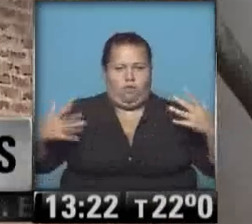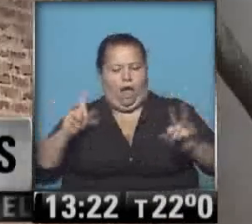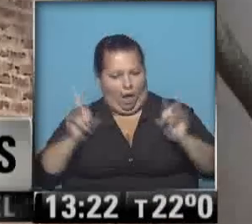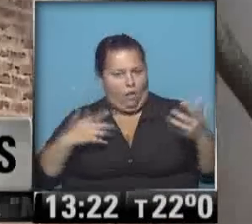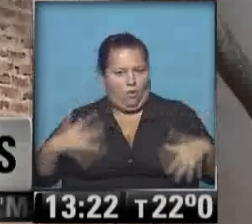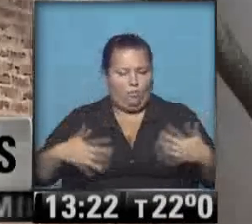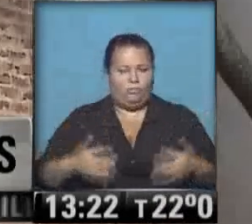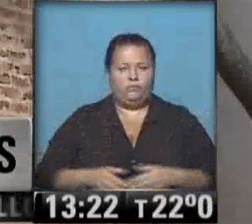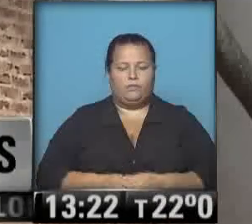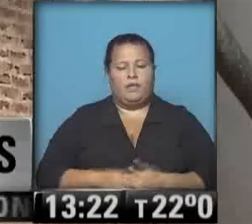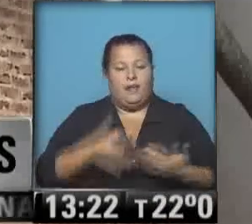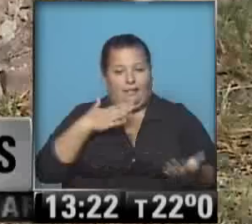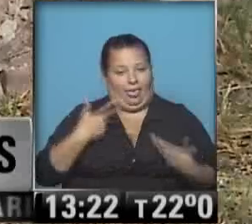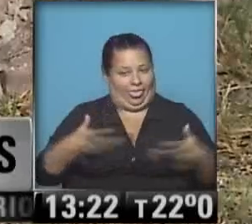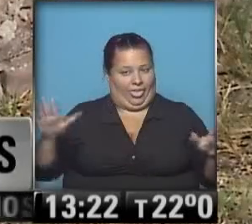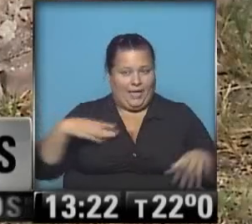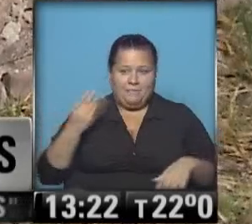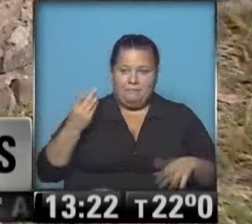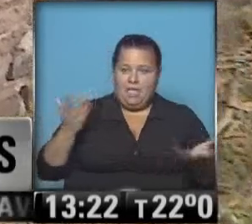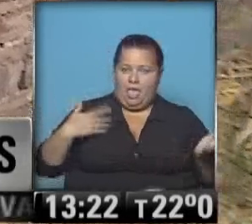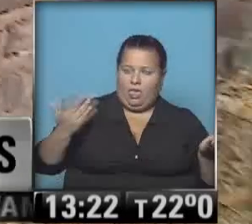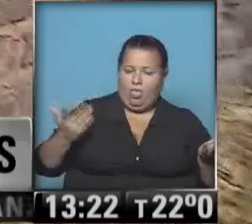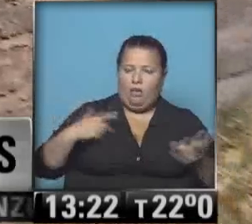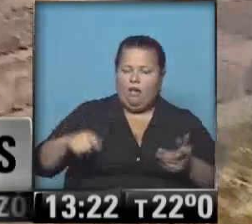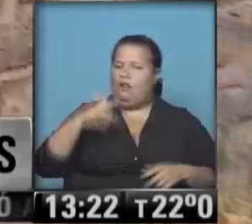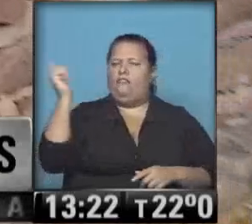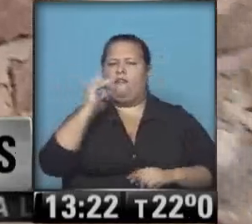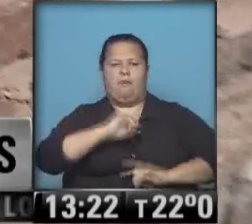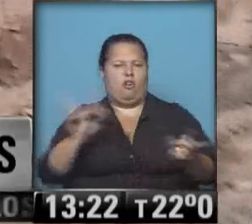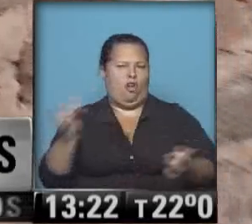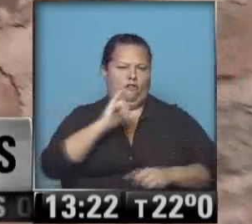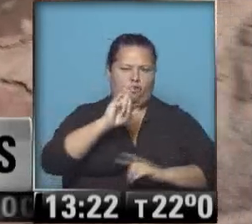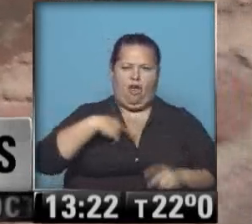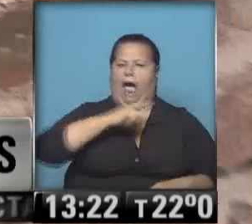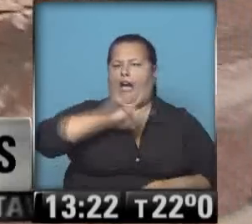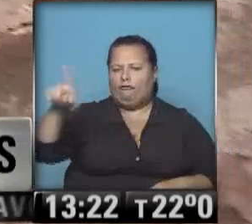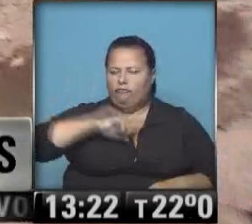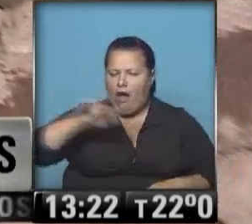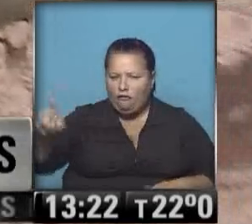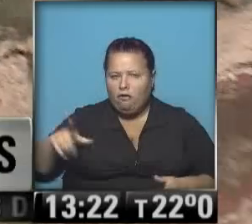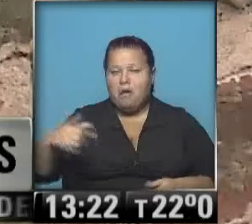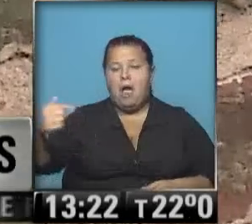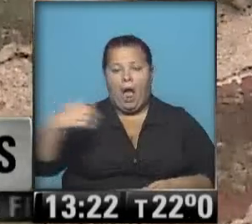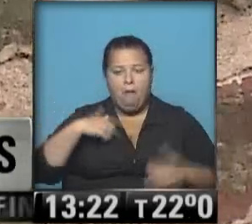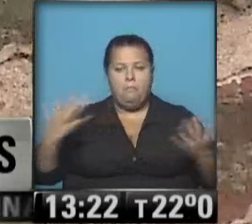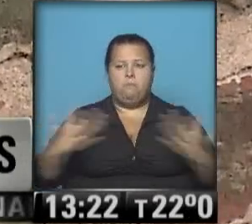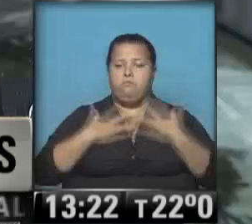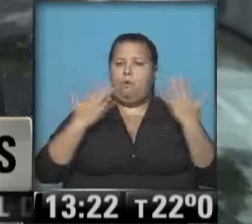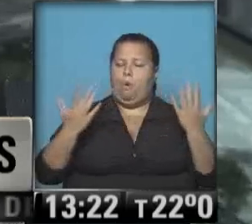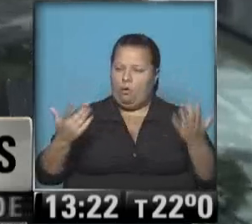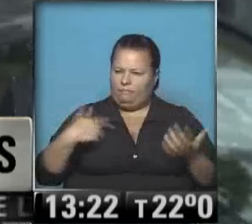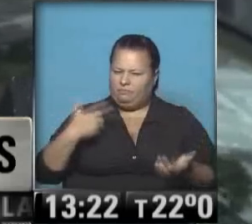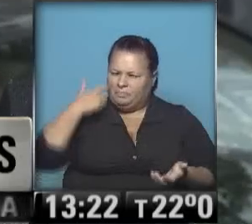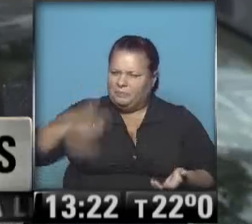ellos que ciertamente asustaba intimidaba que no van a filmar de ninguna manera echándonos a mí me dieron un empujón que es muy